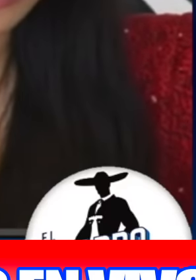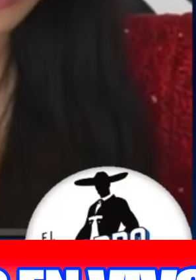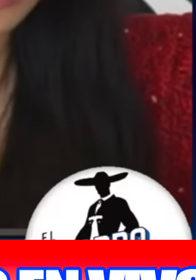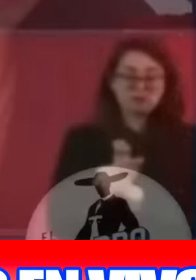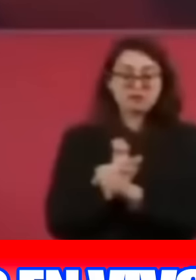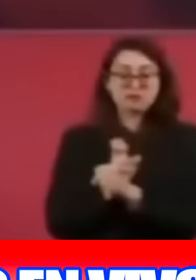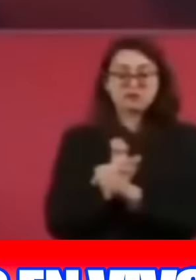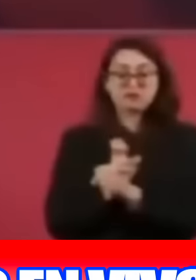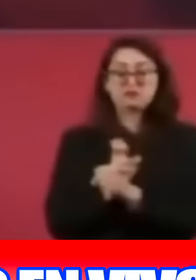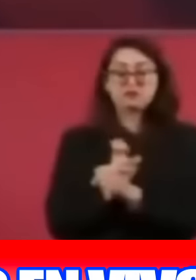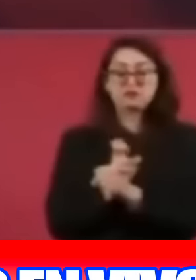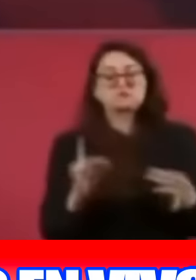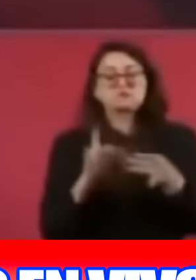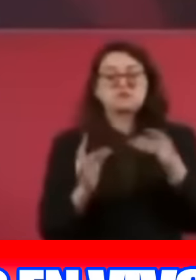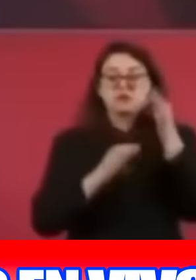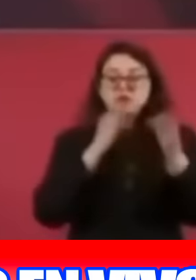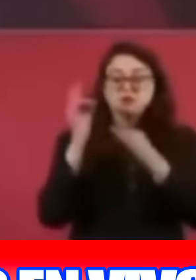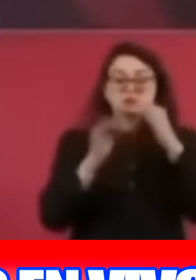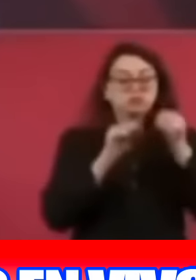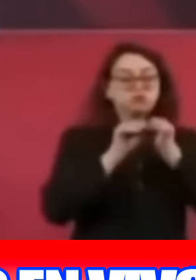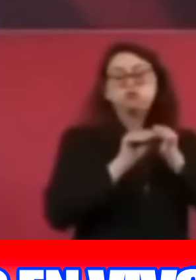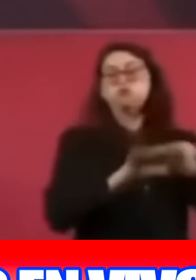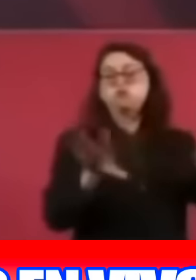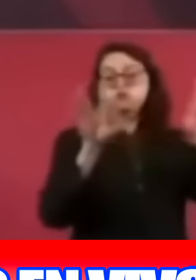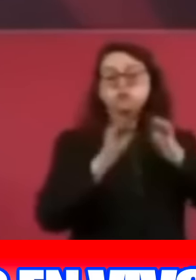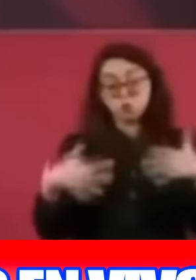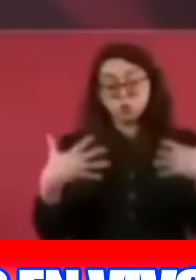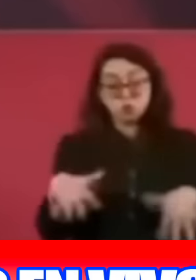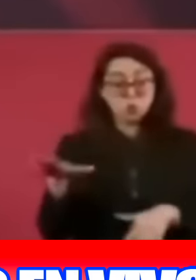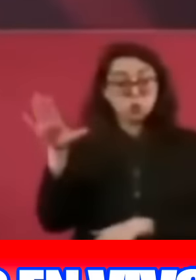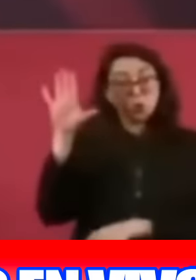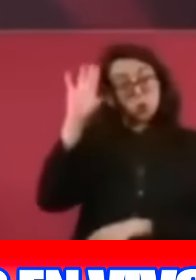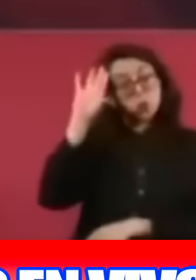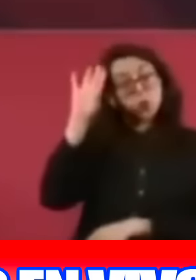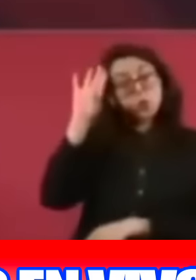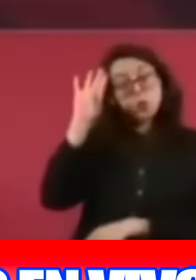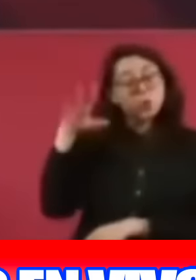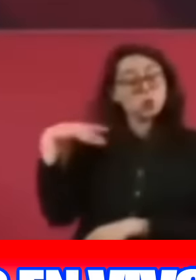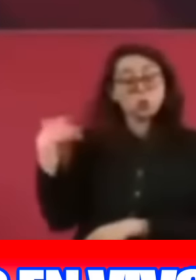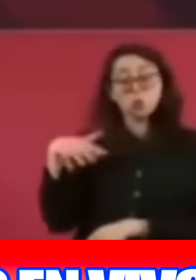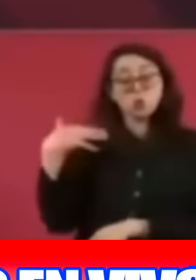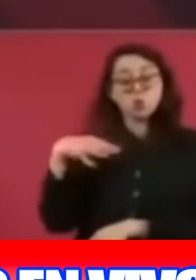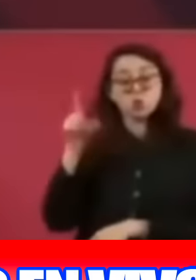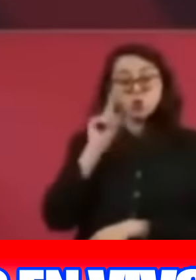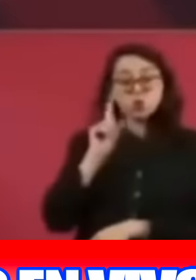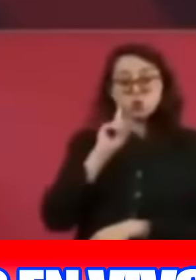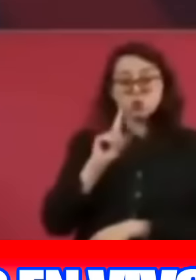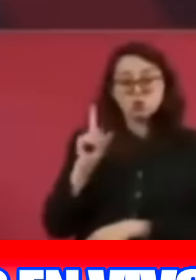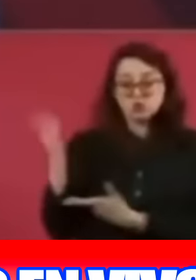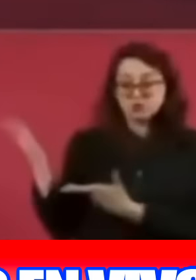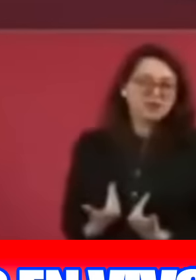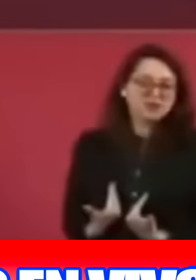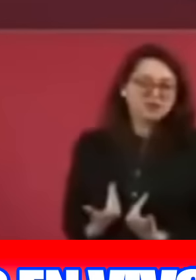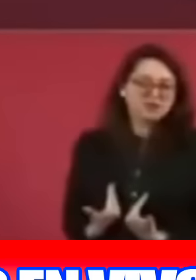sí, le dieron una gran difusión los conservadores. Vino a hablar mal de